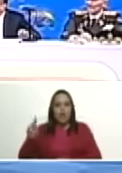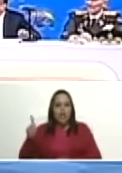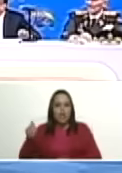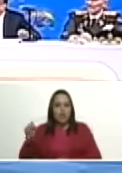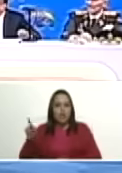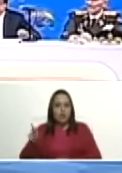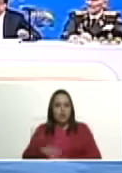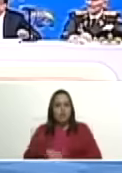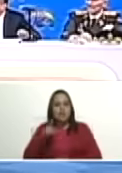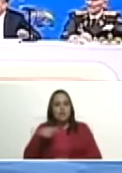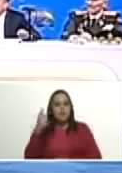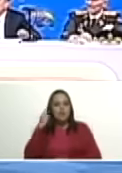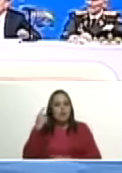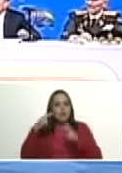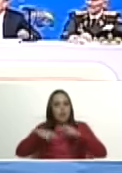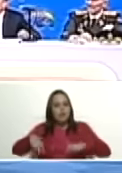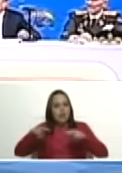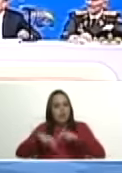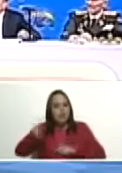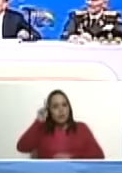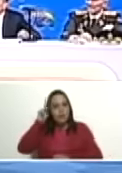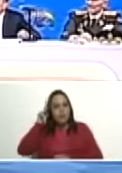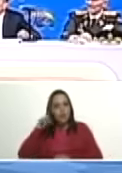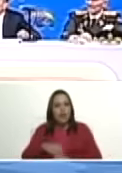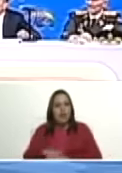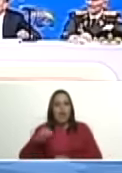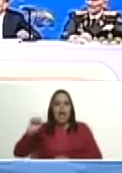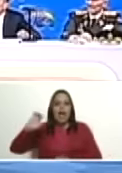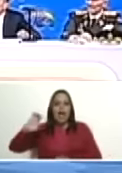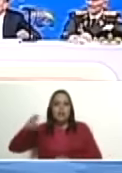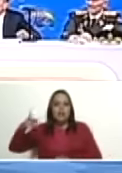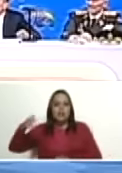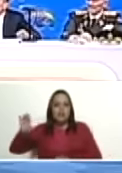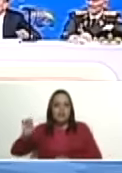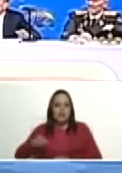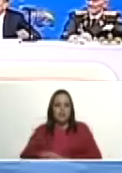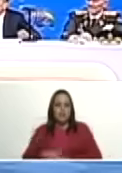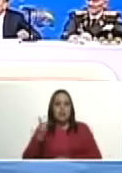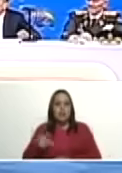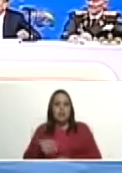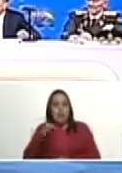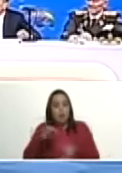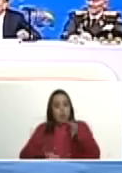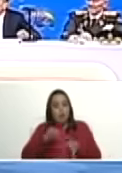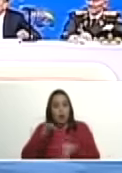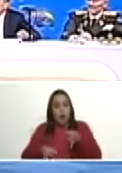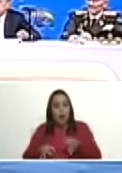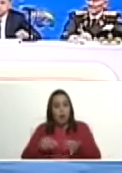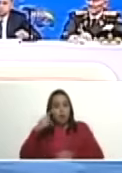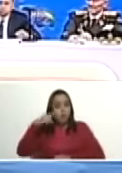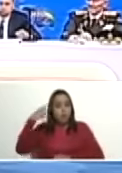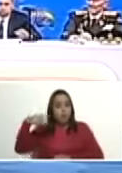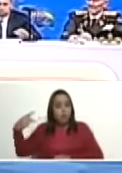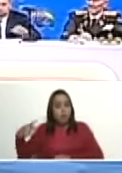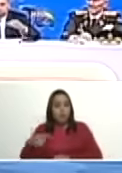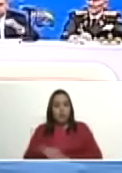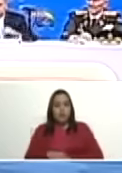historiadora, investigadora Anabel Díaz H., al abogado y politólogo Enrique